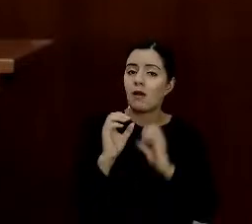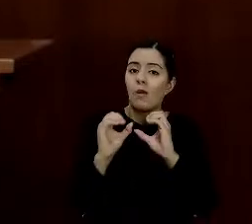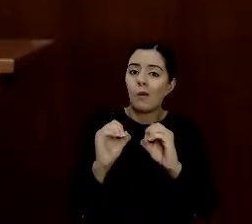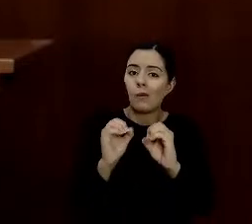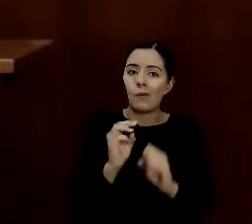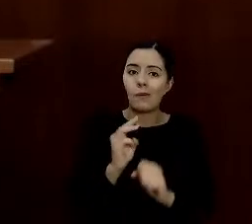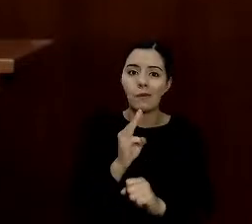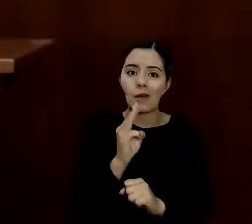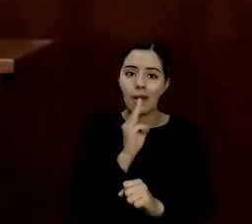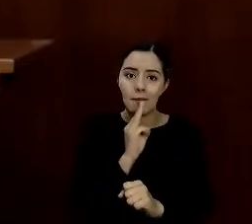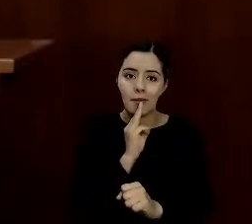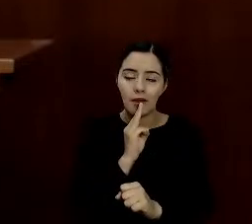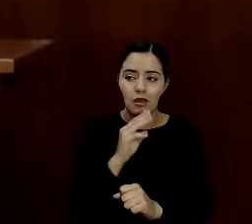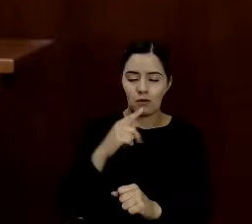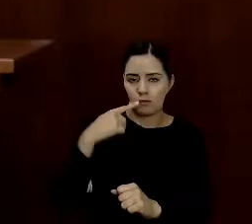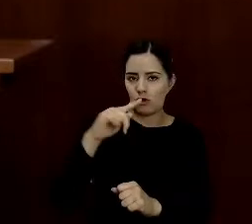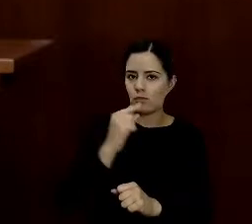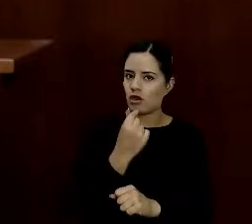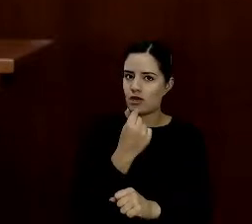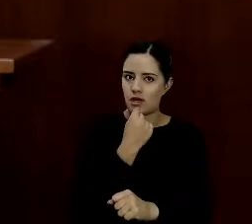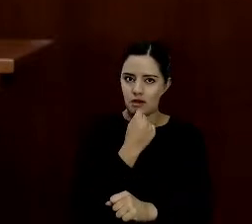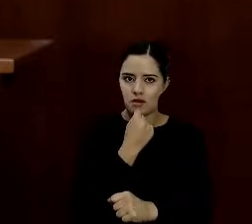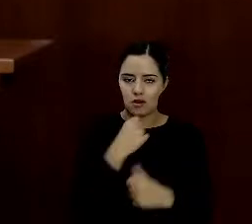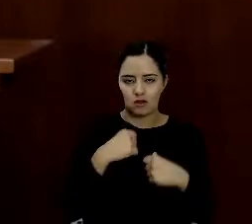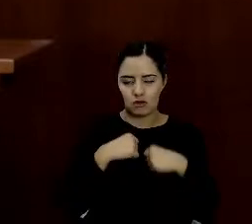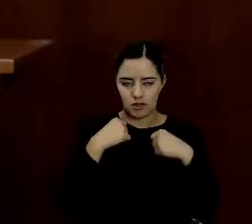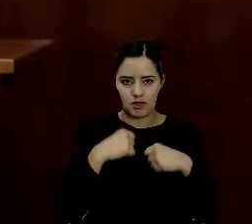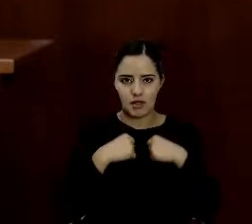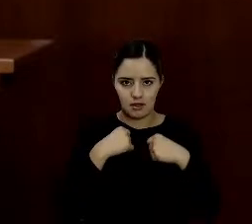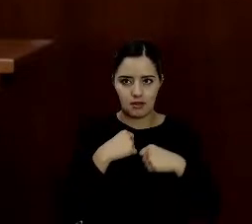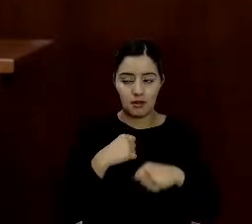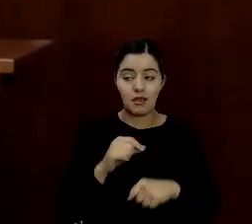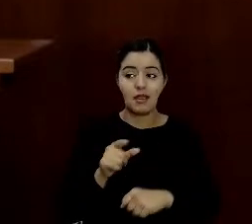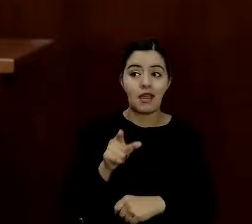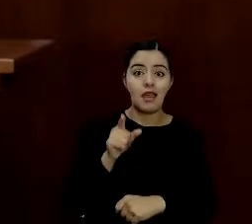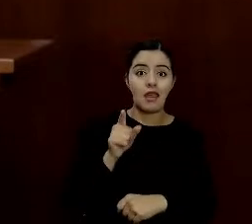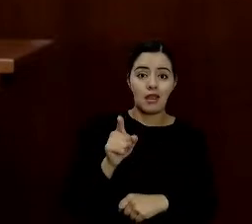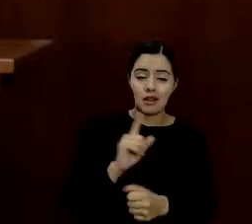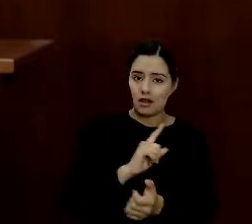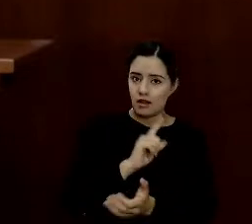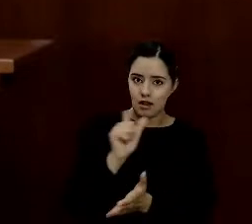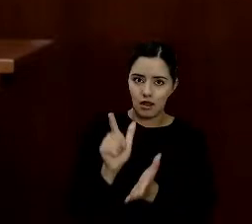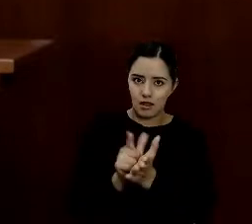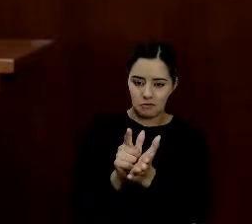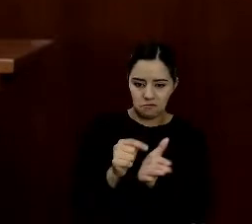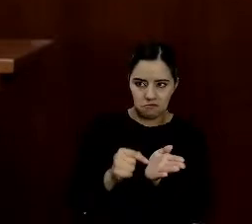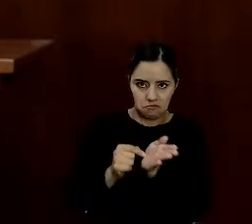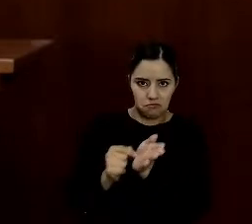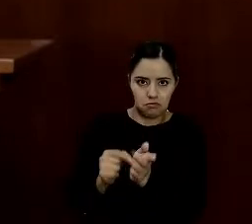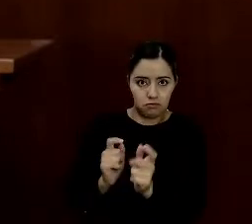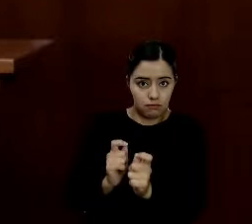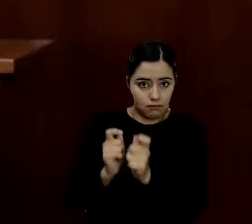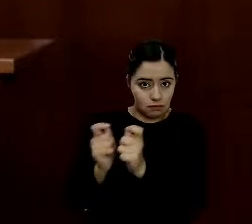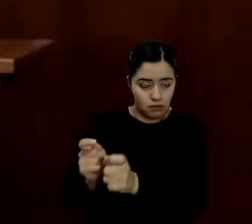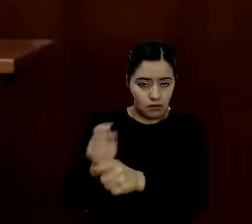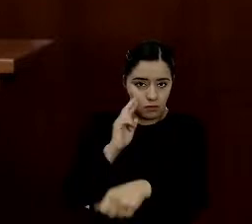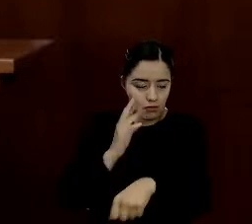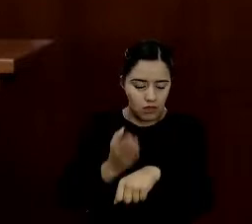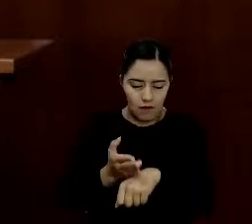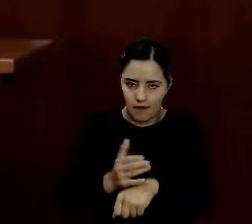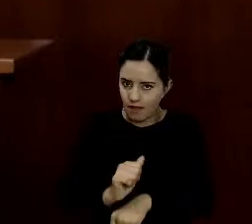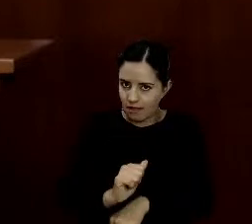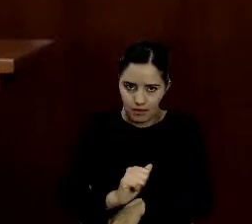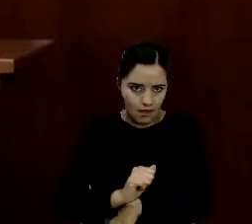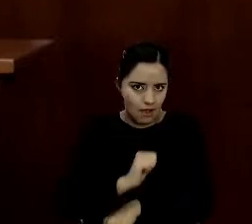apodere de menor respecto del cual no ejerza la patria potestad o la custodia privando de este derecho